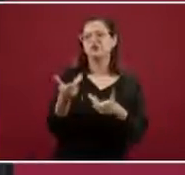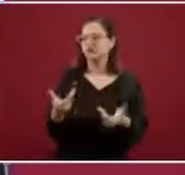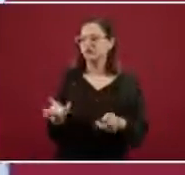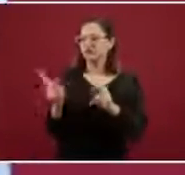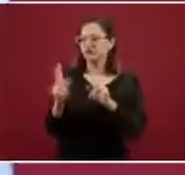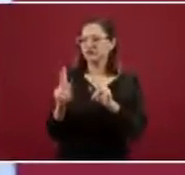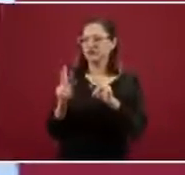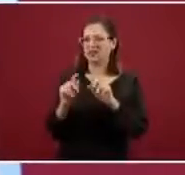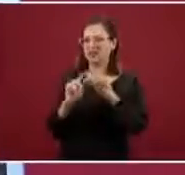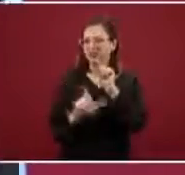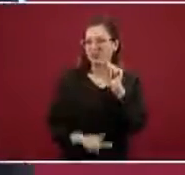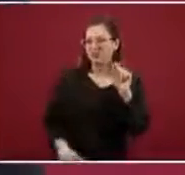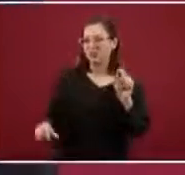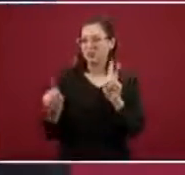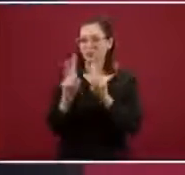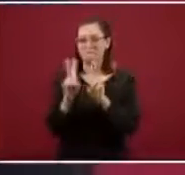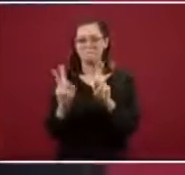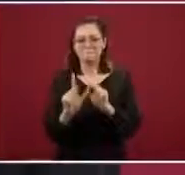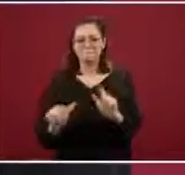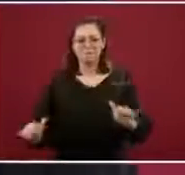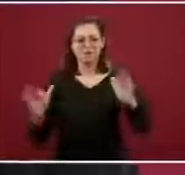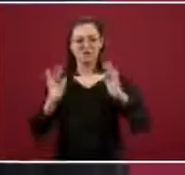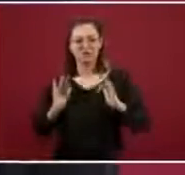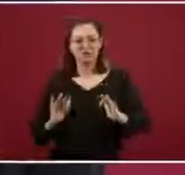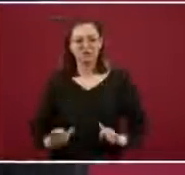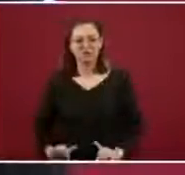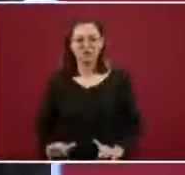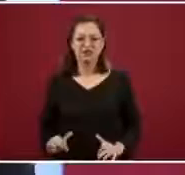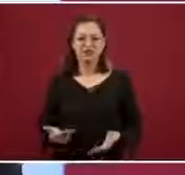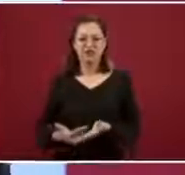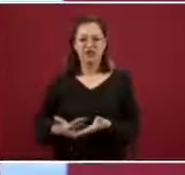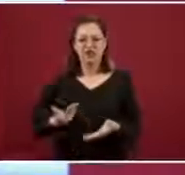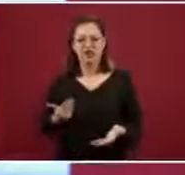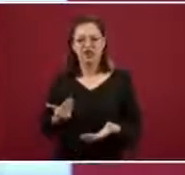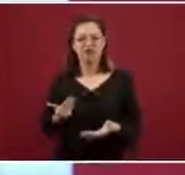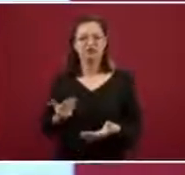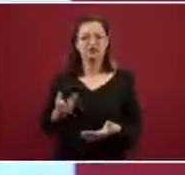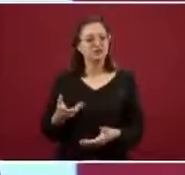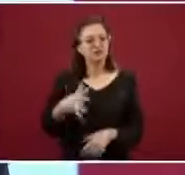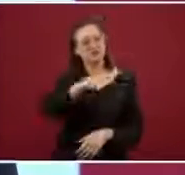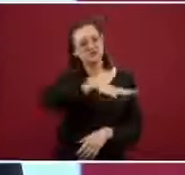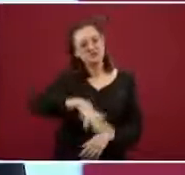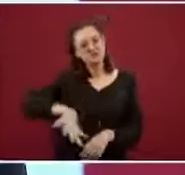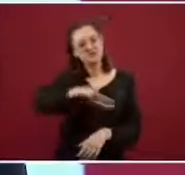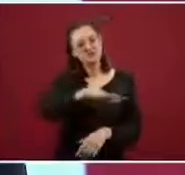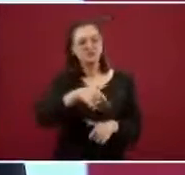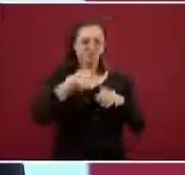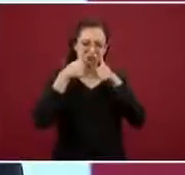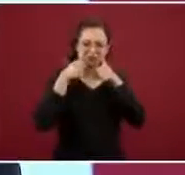estamos atendiendo estas regiones siempre abandonadas